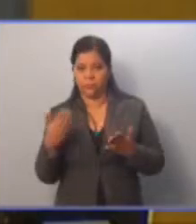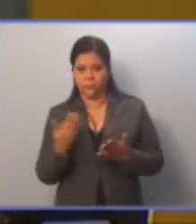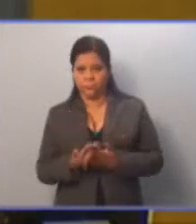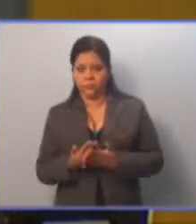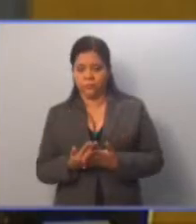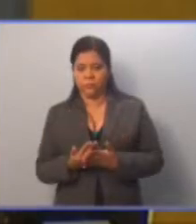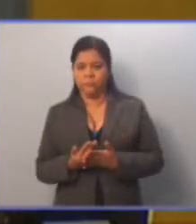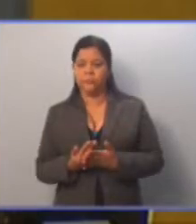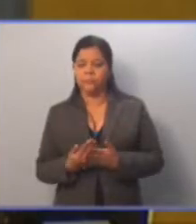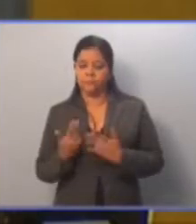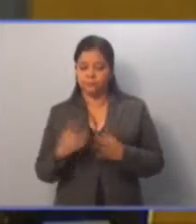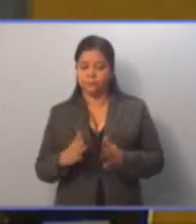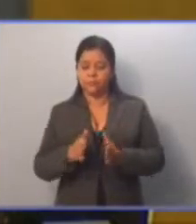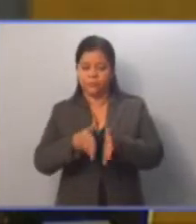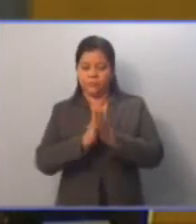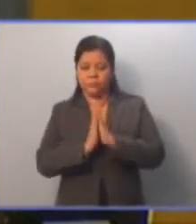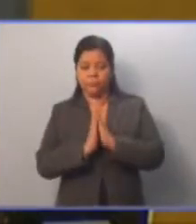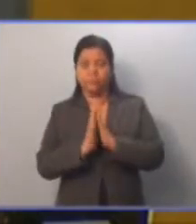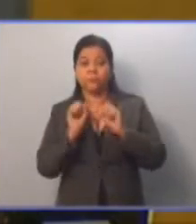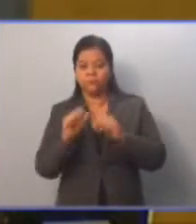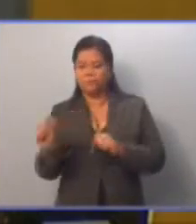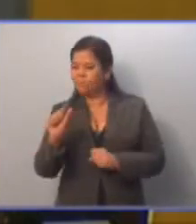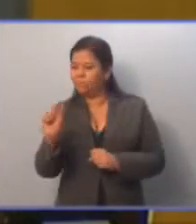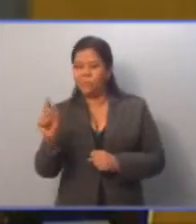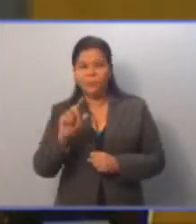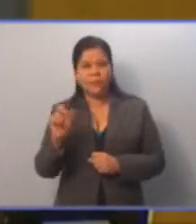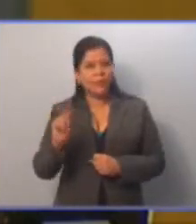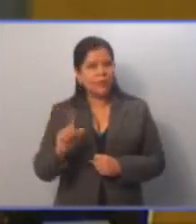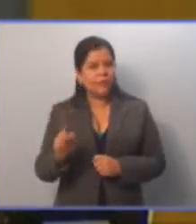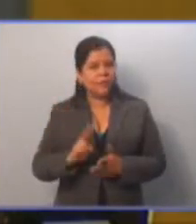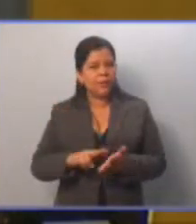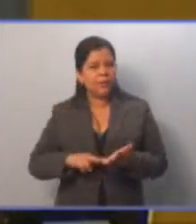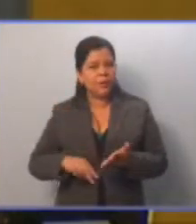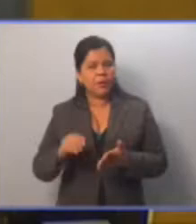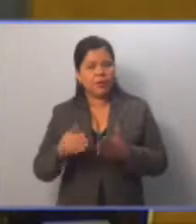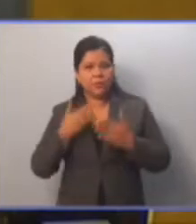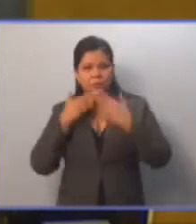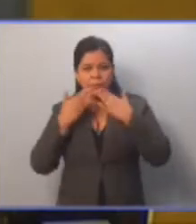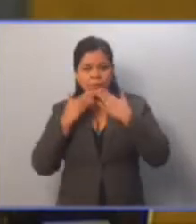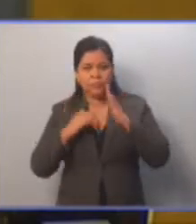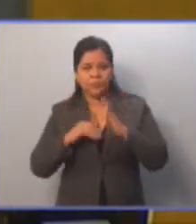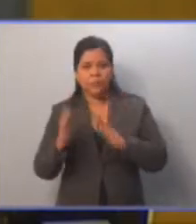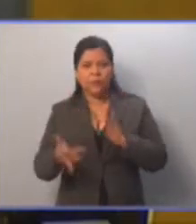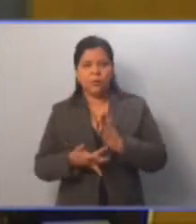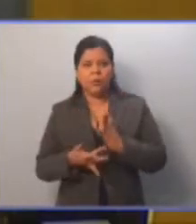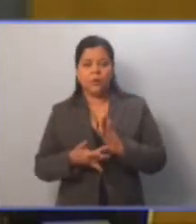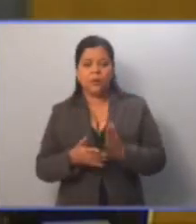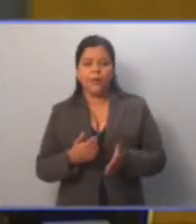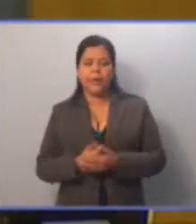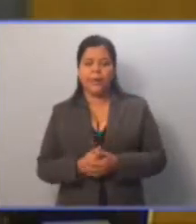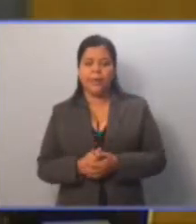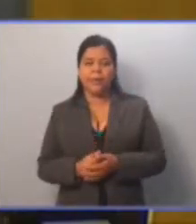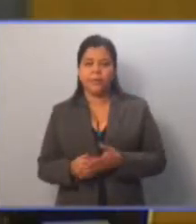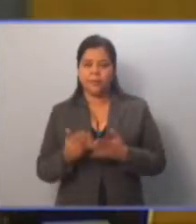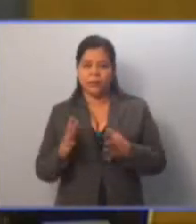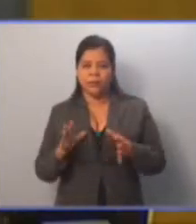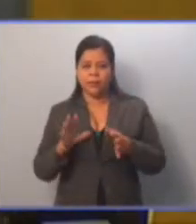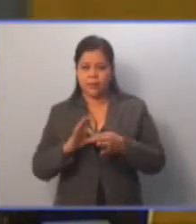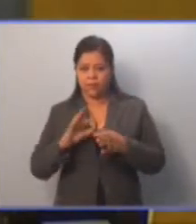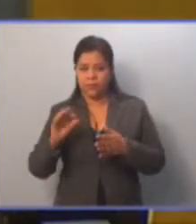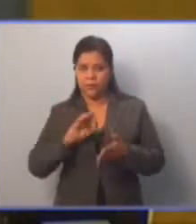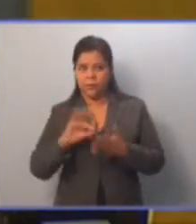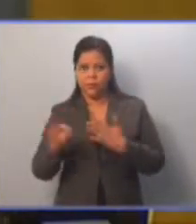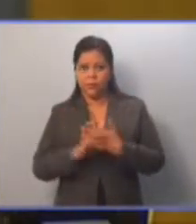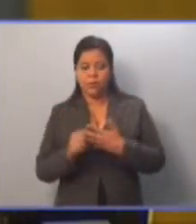solicita autorización al pleno para omitir la lectura de la inscripción técnica de los inmuebles contenidos en el proyecto de decreto que acompaña al